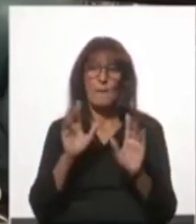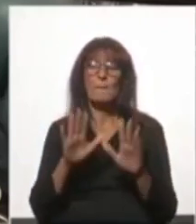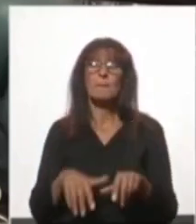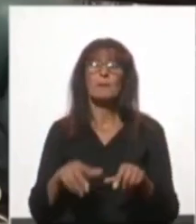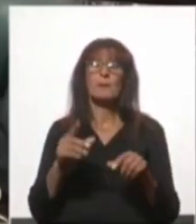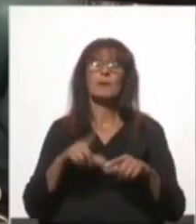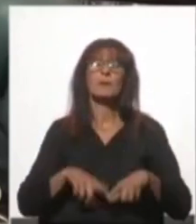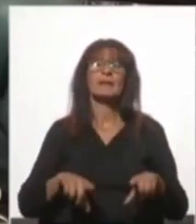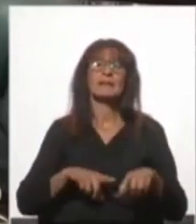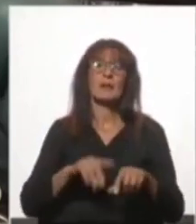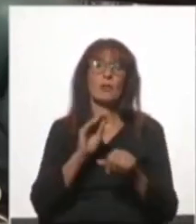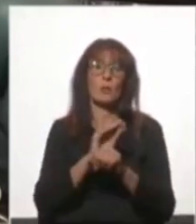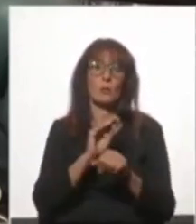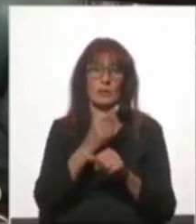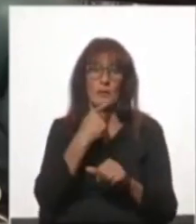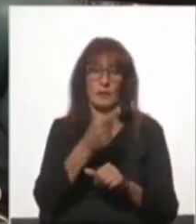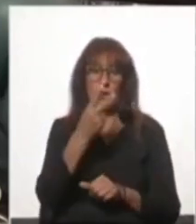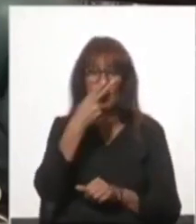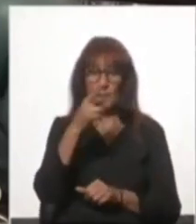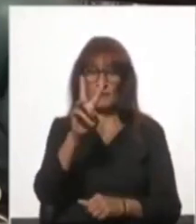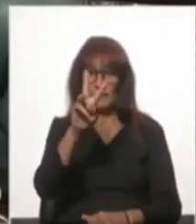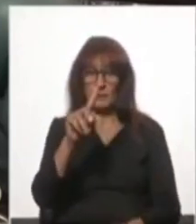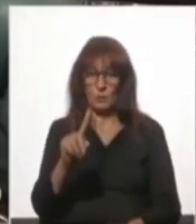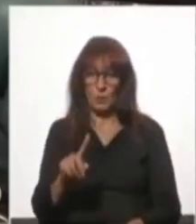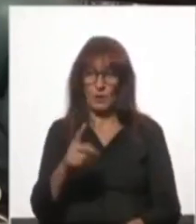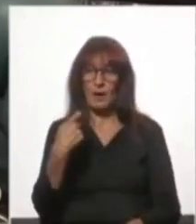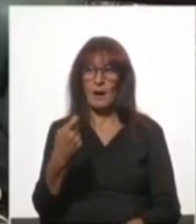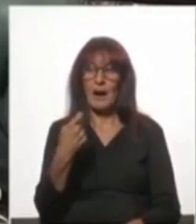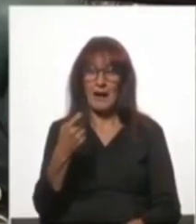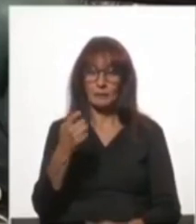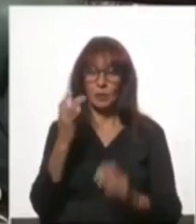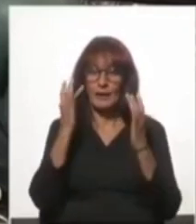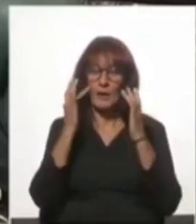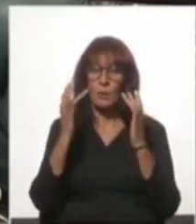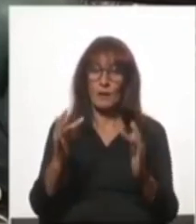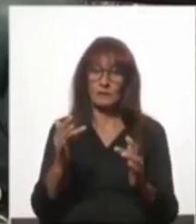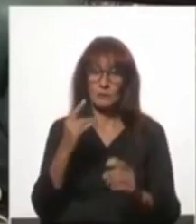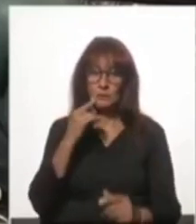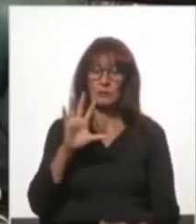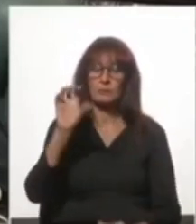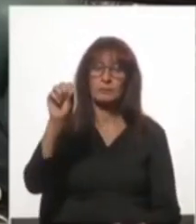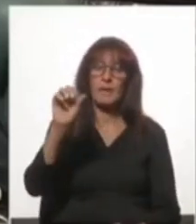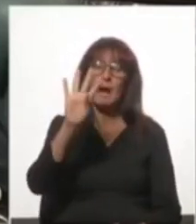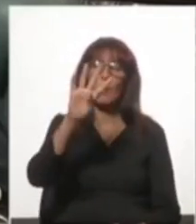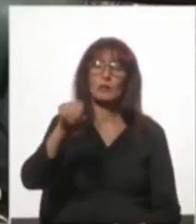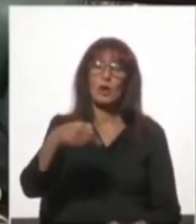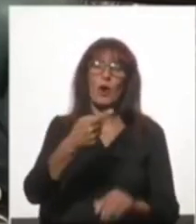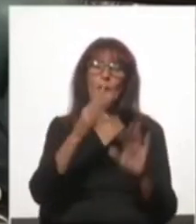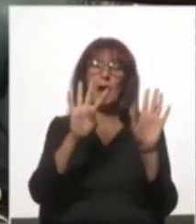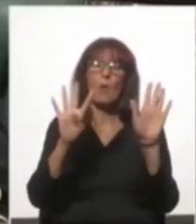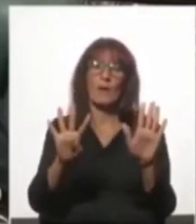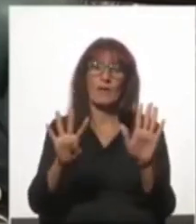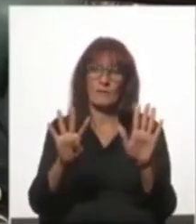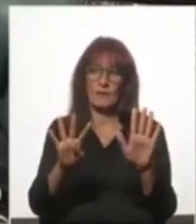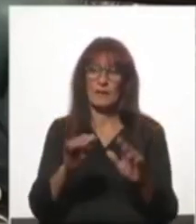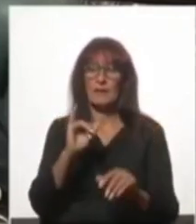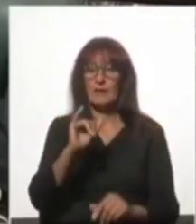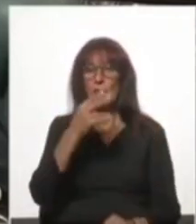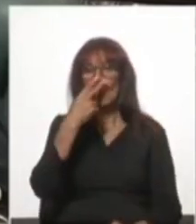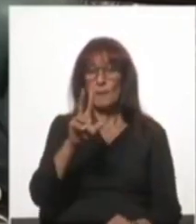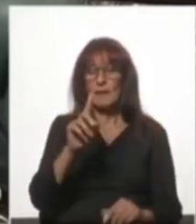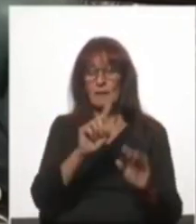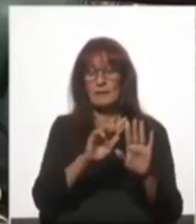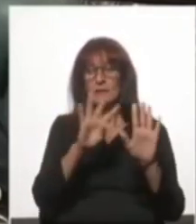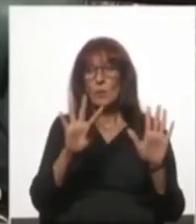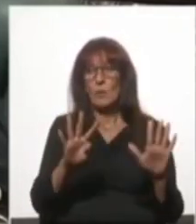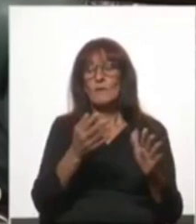y Cultura reconoció que en 2021 el gasto en educación alcanza el 4,9, mientras que en 2019